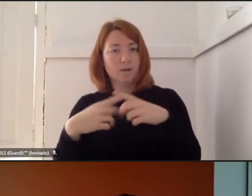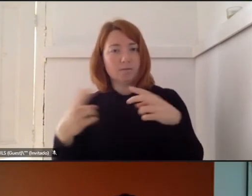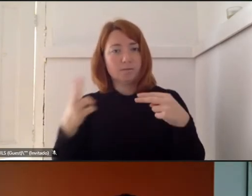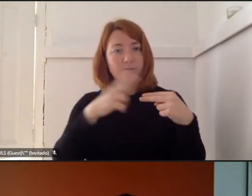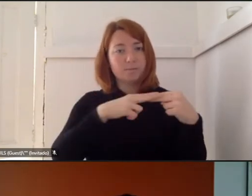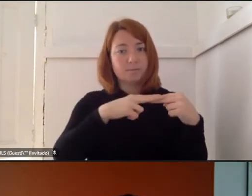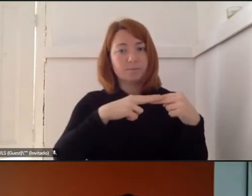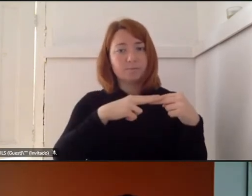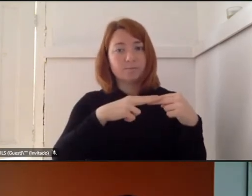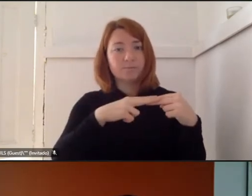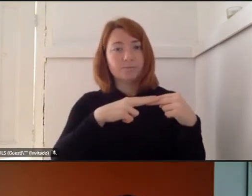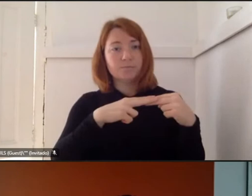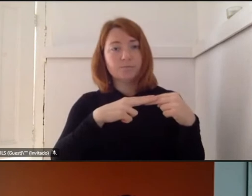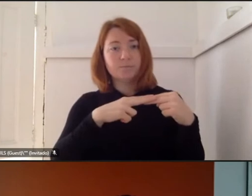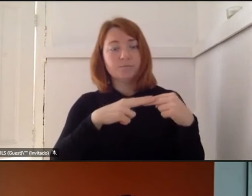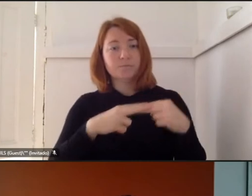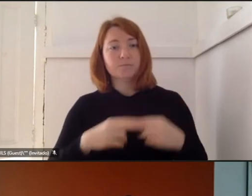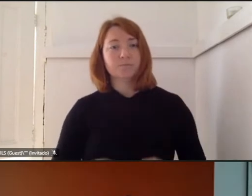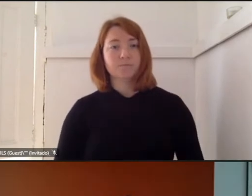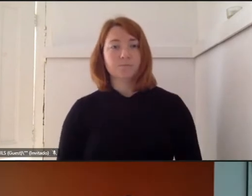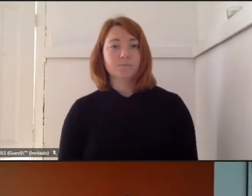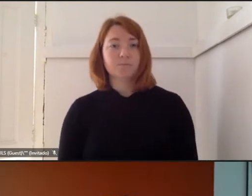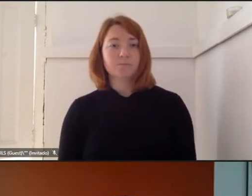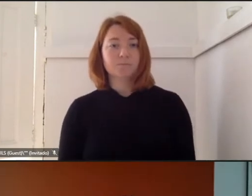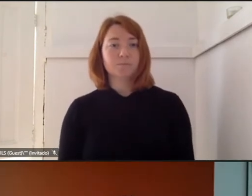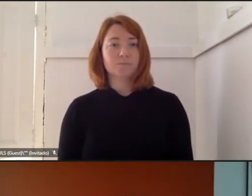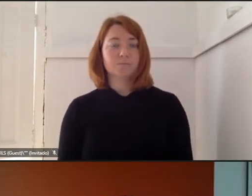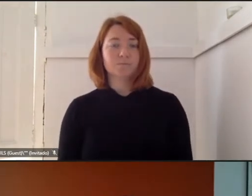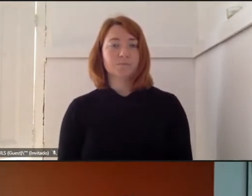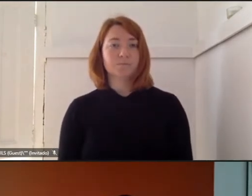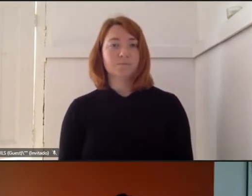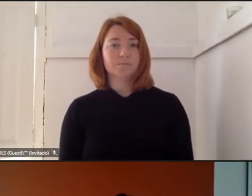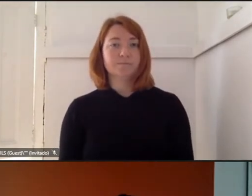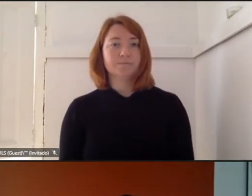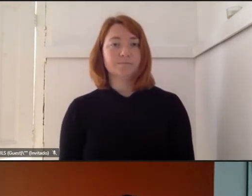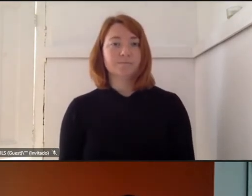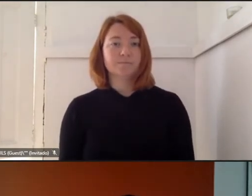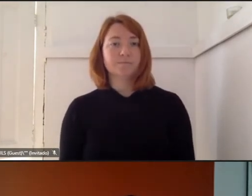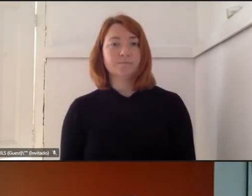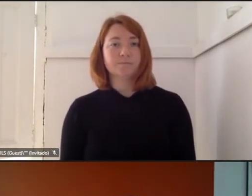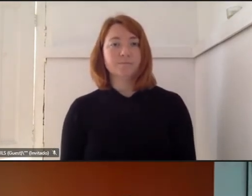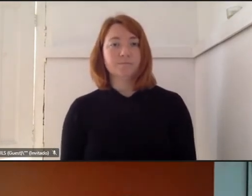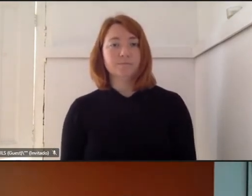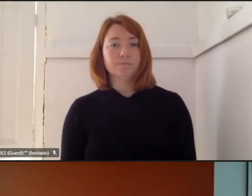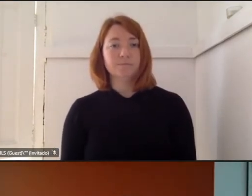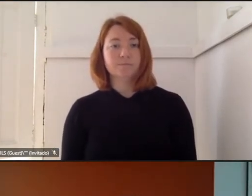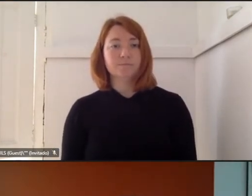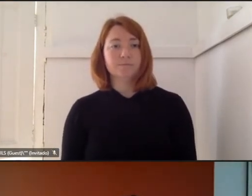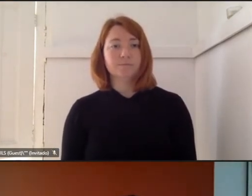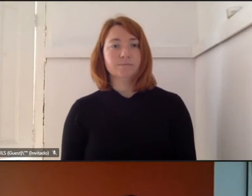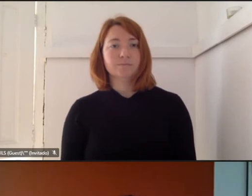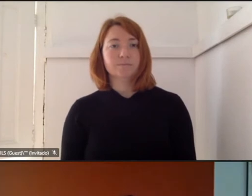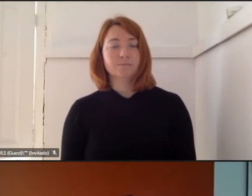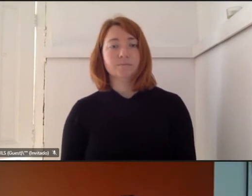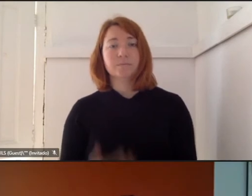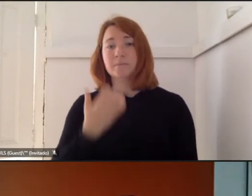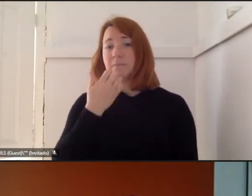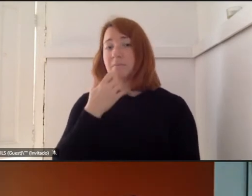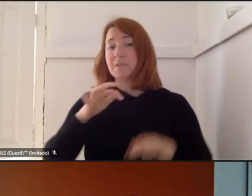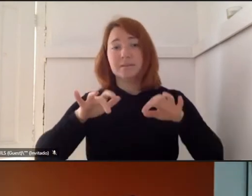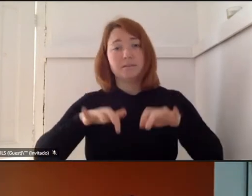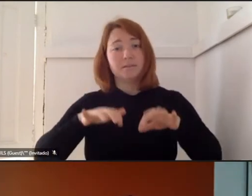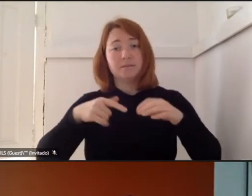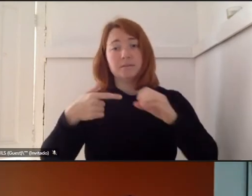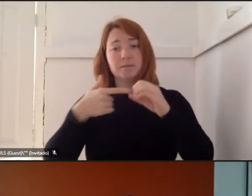con vosotros la dirección. Pero bueno, simplemente pones Yo quiero ser científica